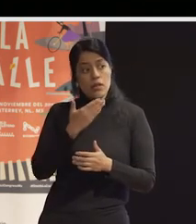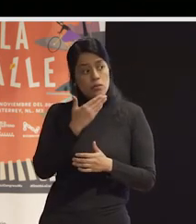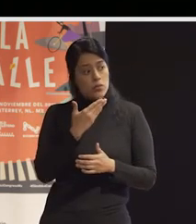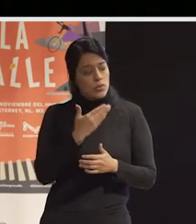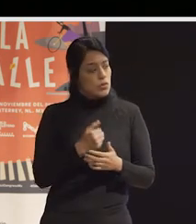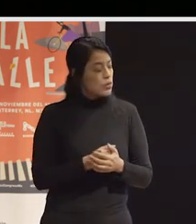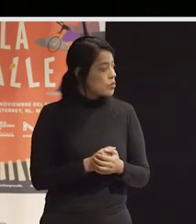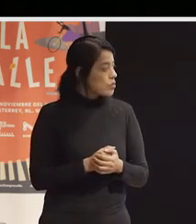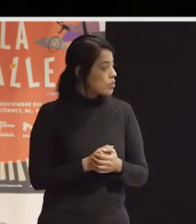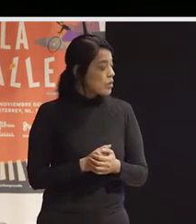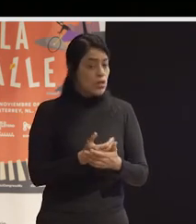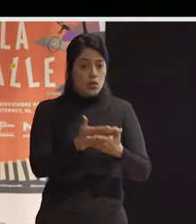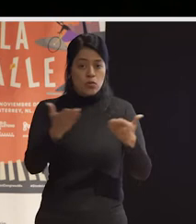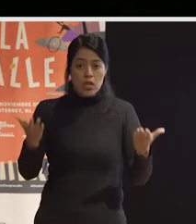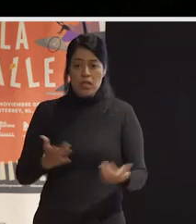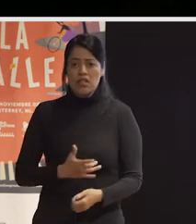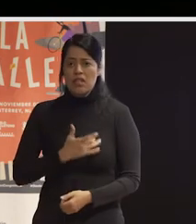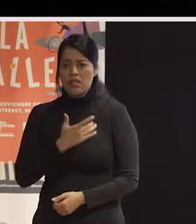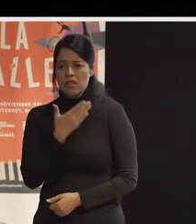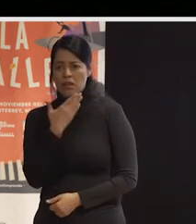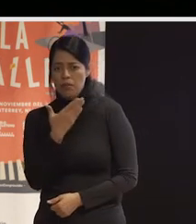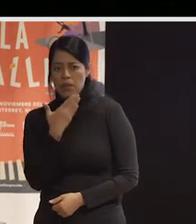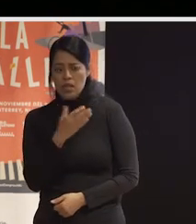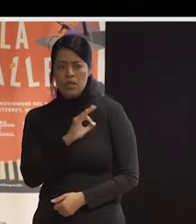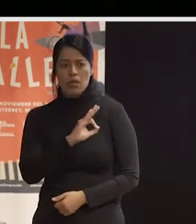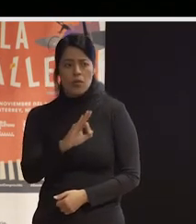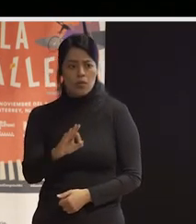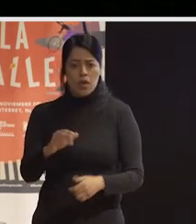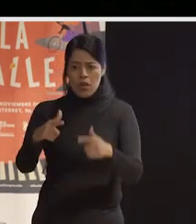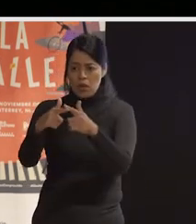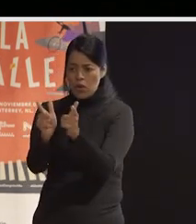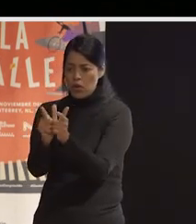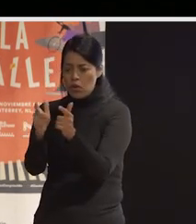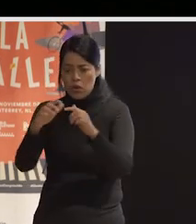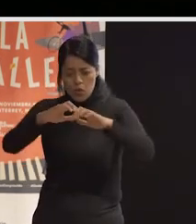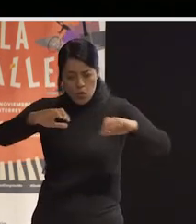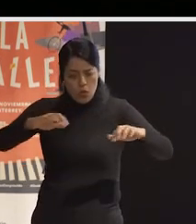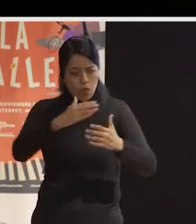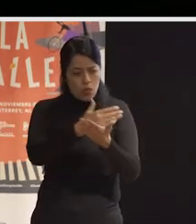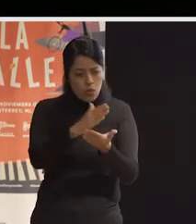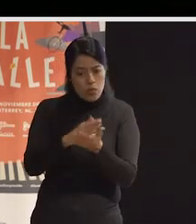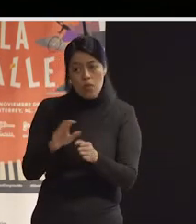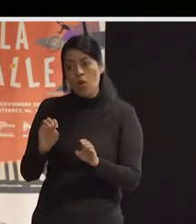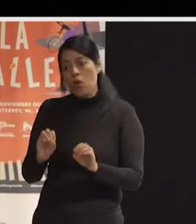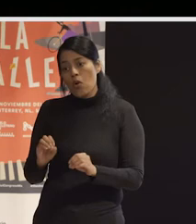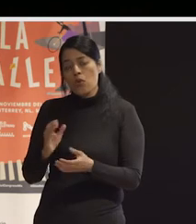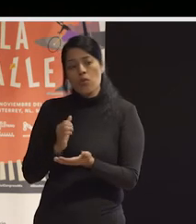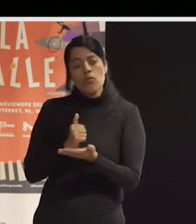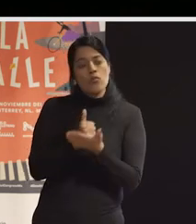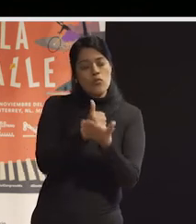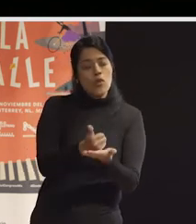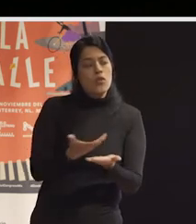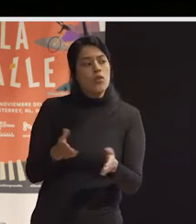que ustedes se sienten bien y capaces para dividirse en grupos pequeños o les ayudamos a ver